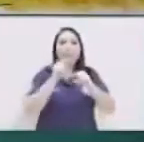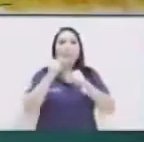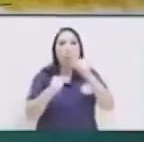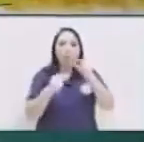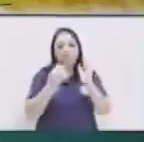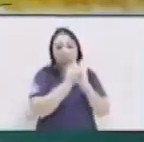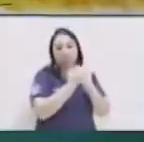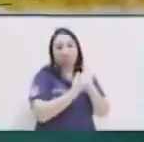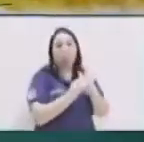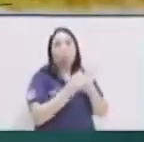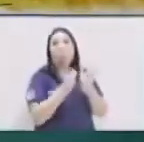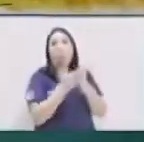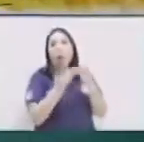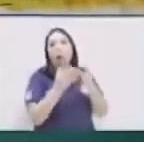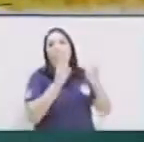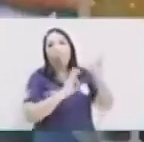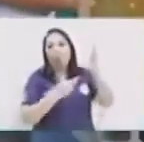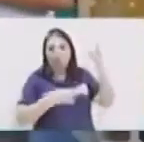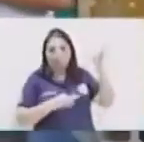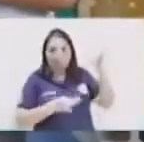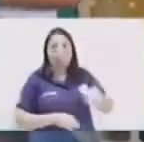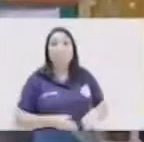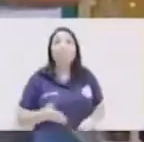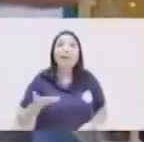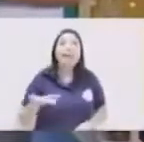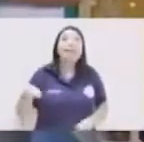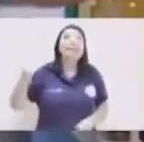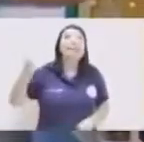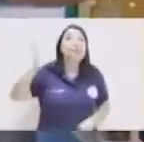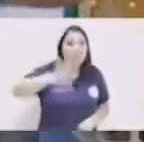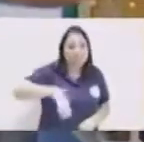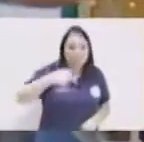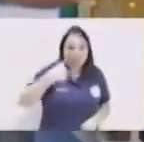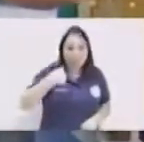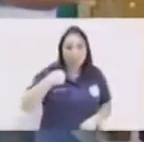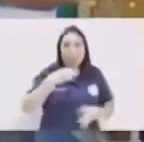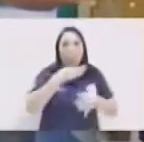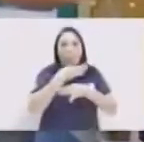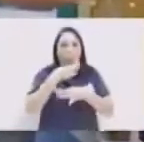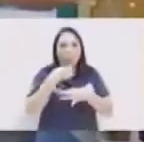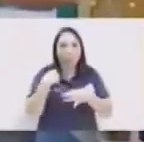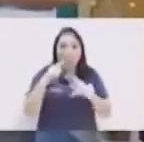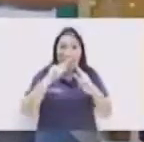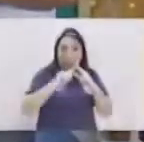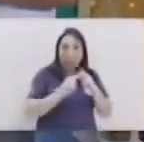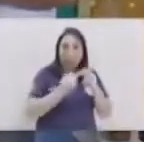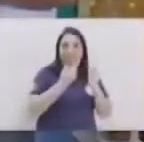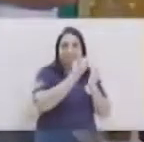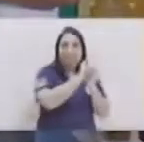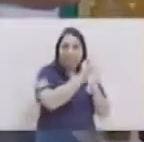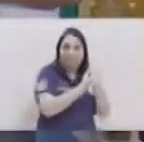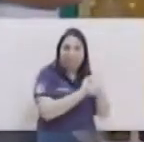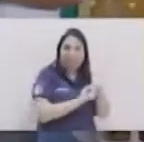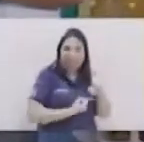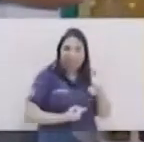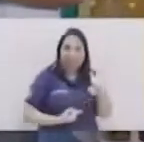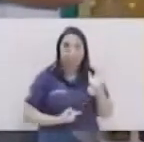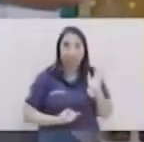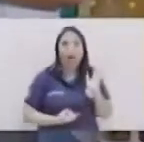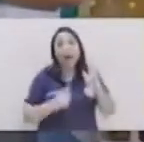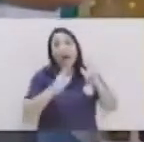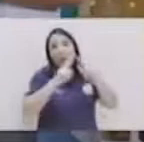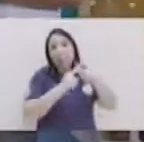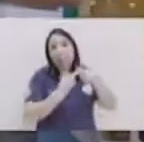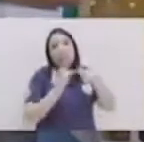o un cuaderno. Perfecto. Luego ya viene esa experimentación de los colores. Nosotros empezamos a trabajar desde la